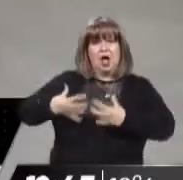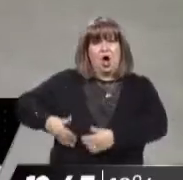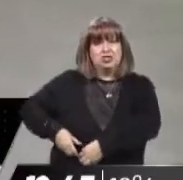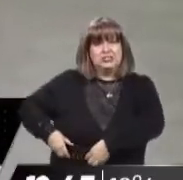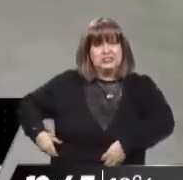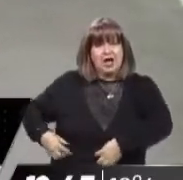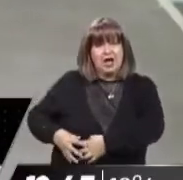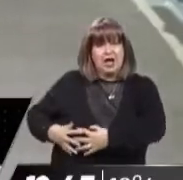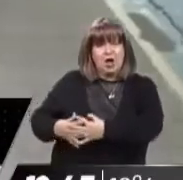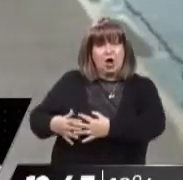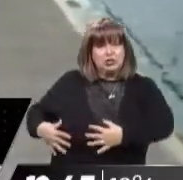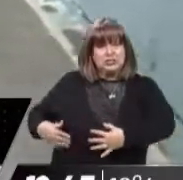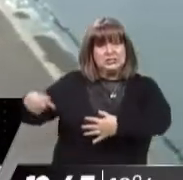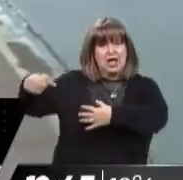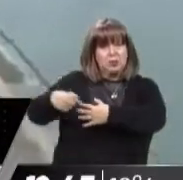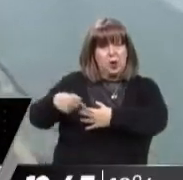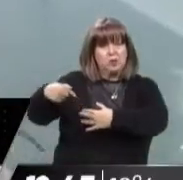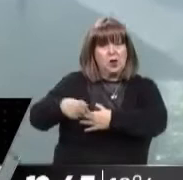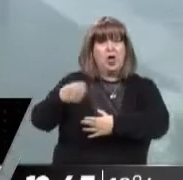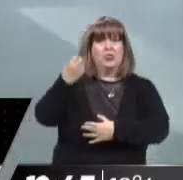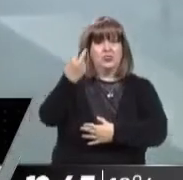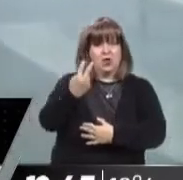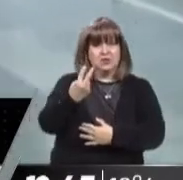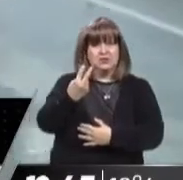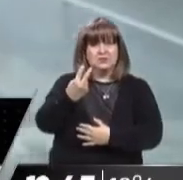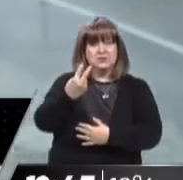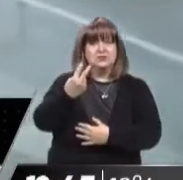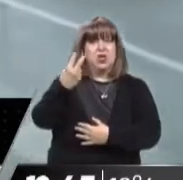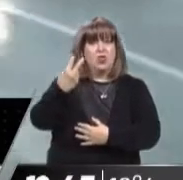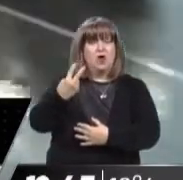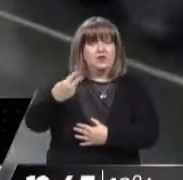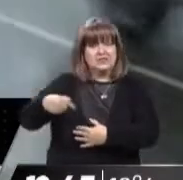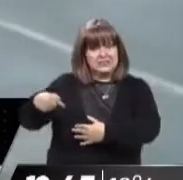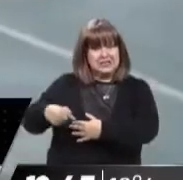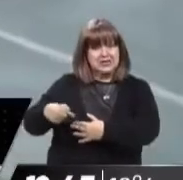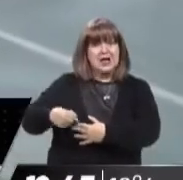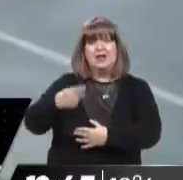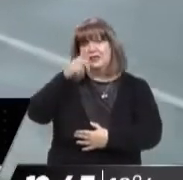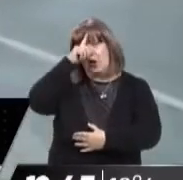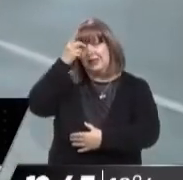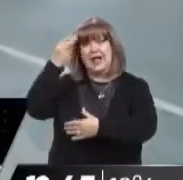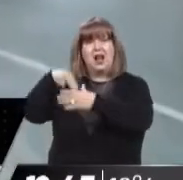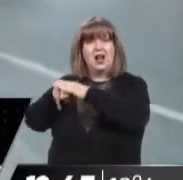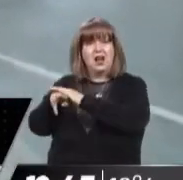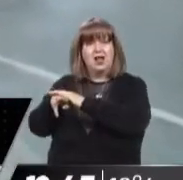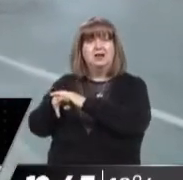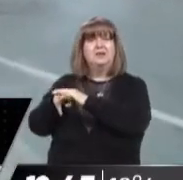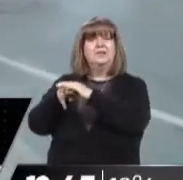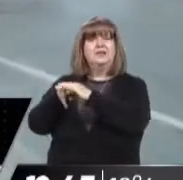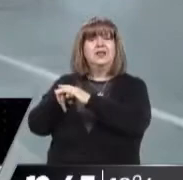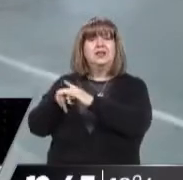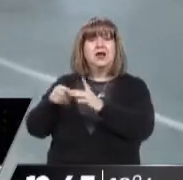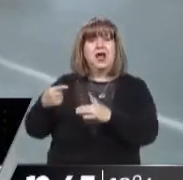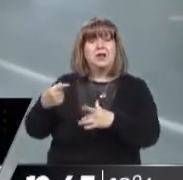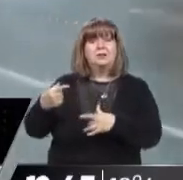a un chofer. Lo apuñalaron, claro, dos claro, veces. Lo apuñalaron dos veces, está internado, salvó su vida de milagro porque el cuchillo